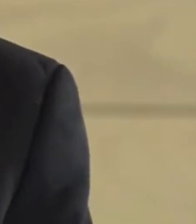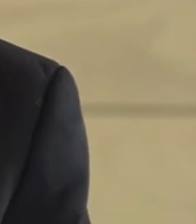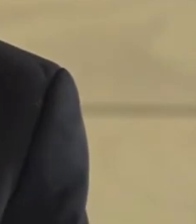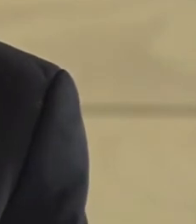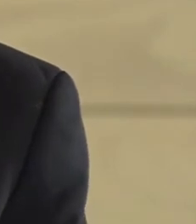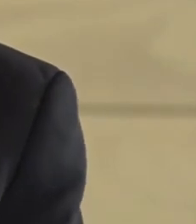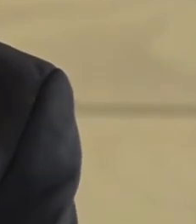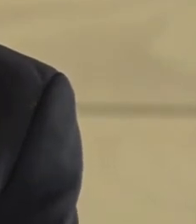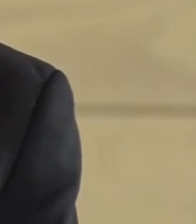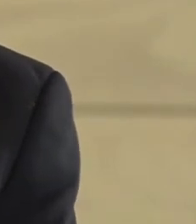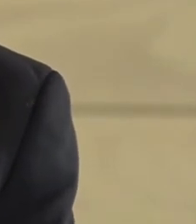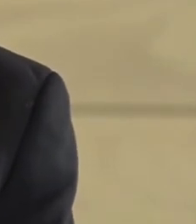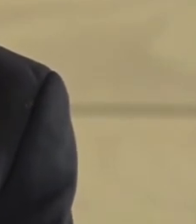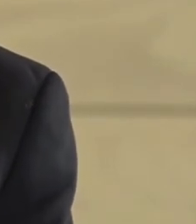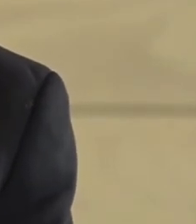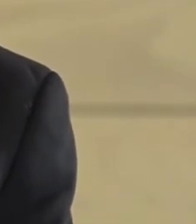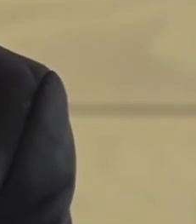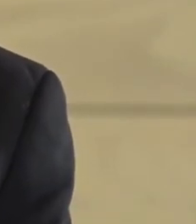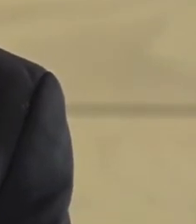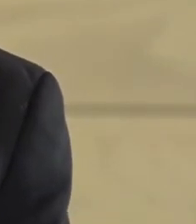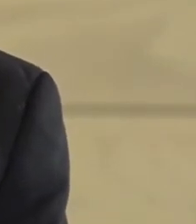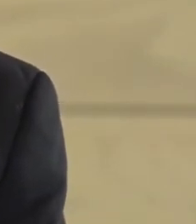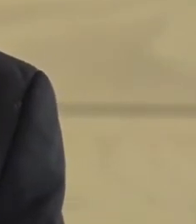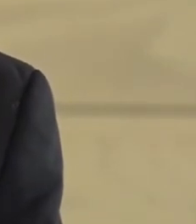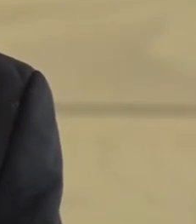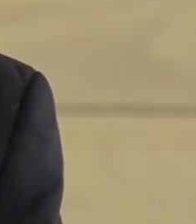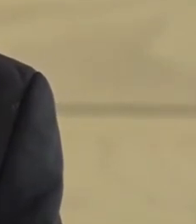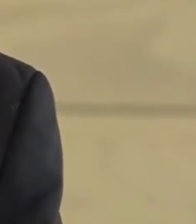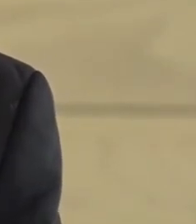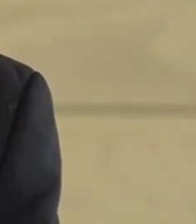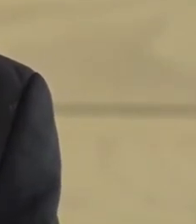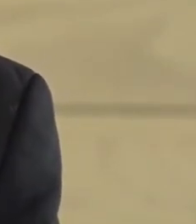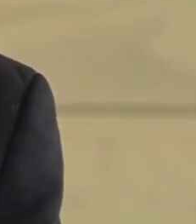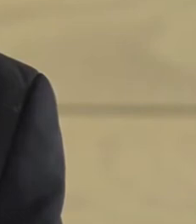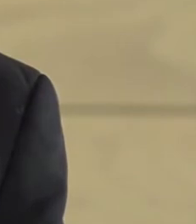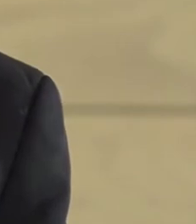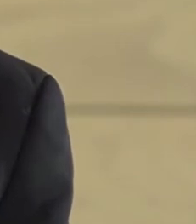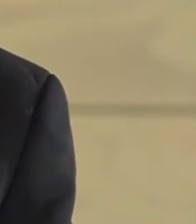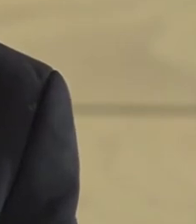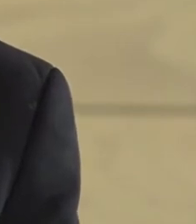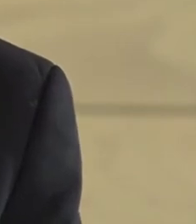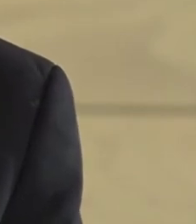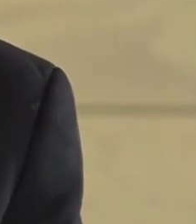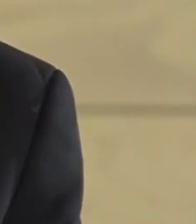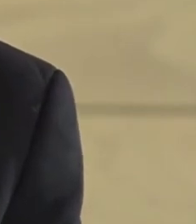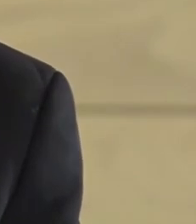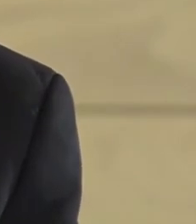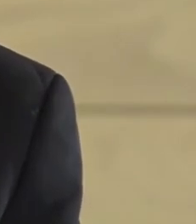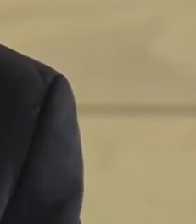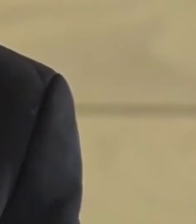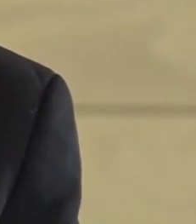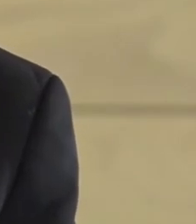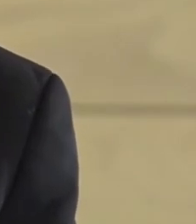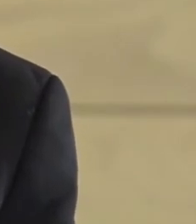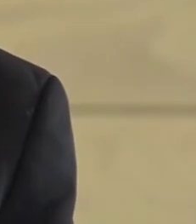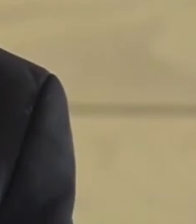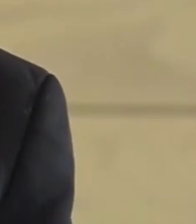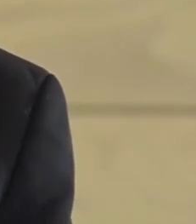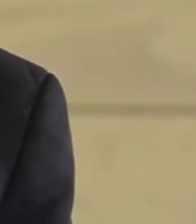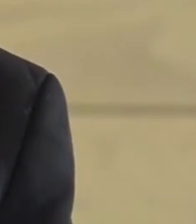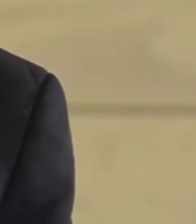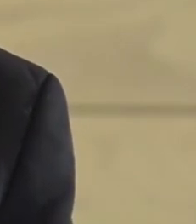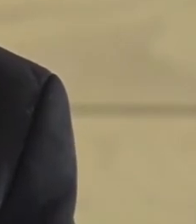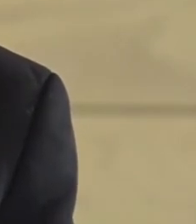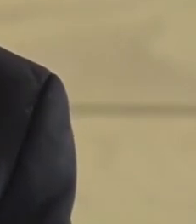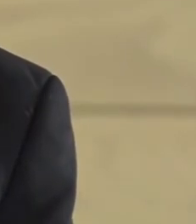legislación, está en manos del Poder Ejecutivo. Lo ideal sería que hubiera una legislación más clara sobre las competencias